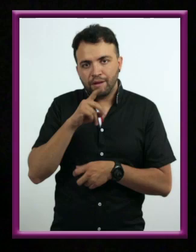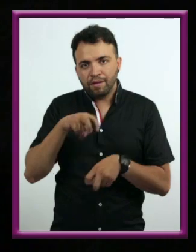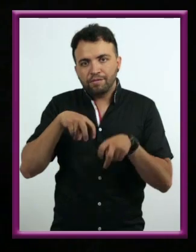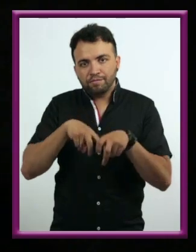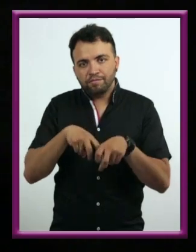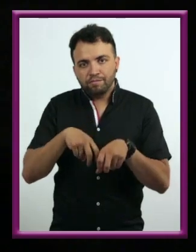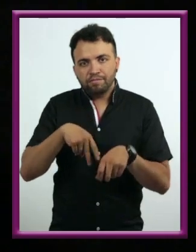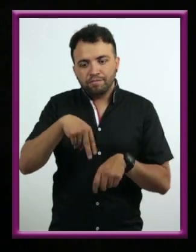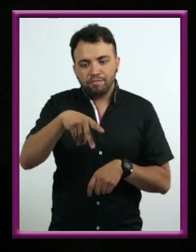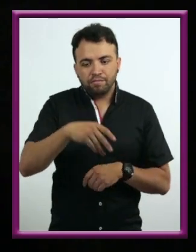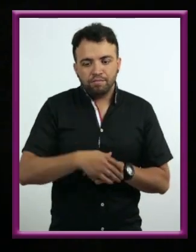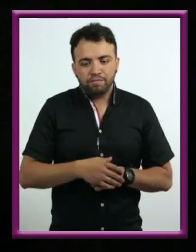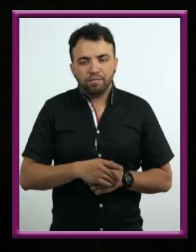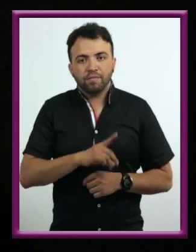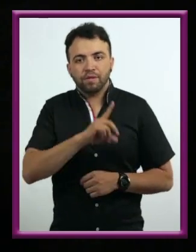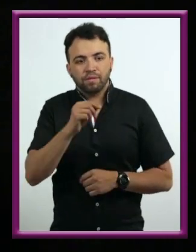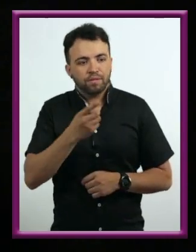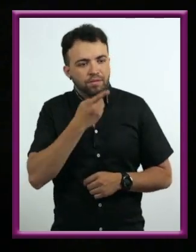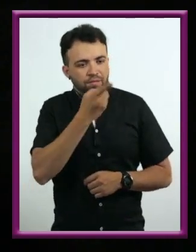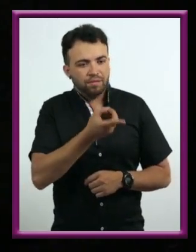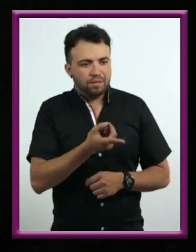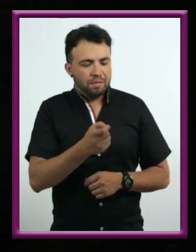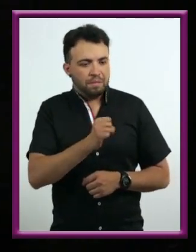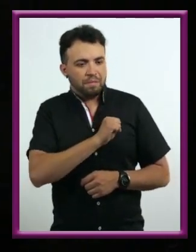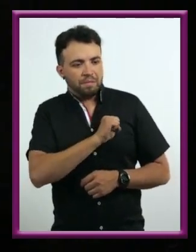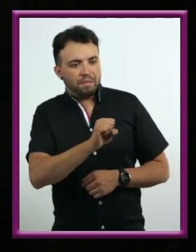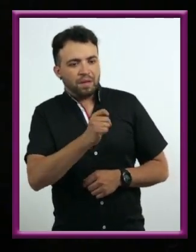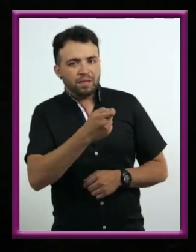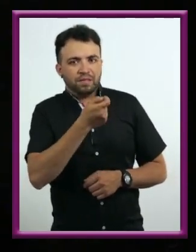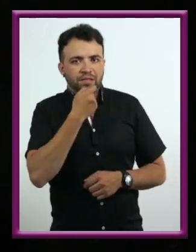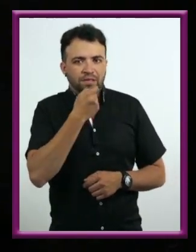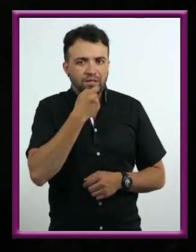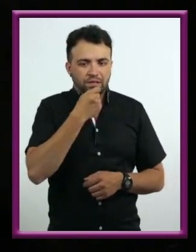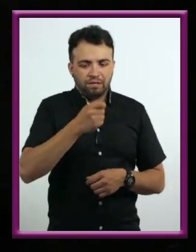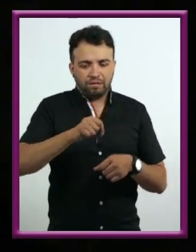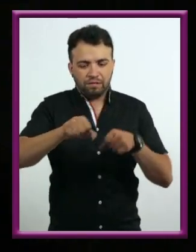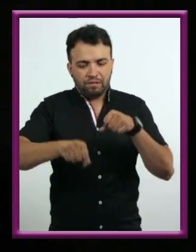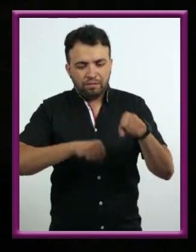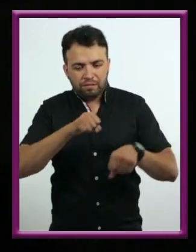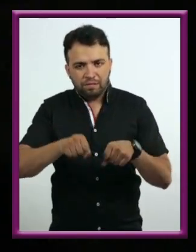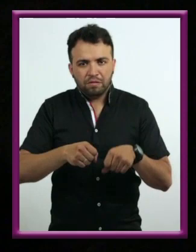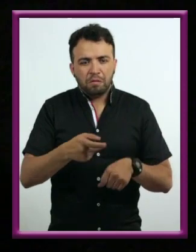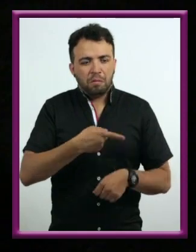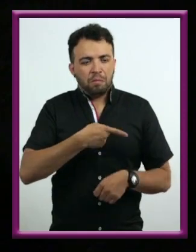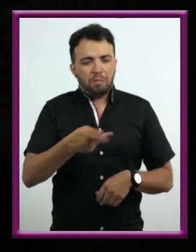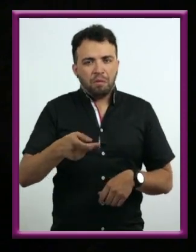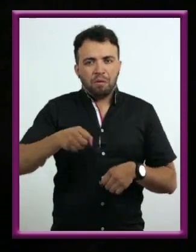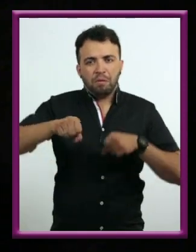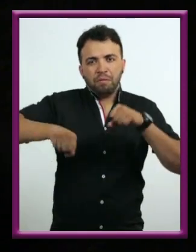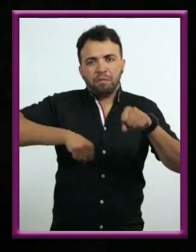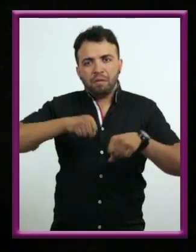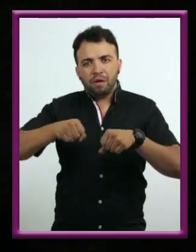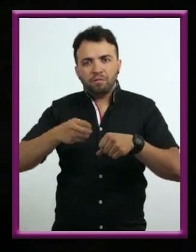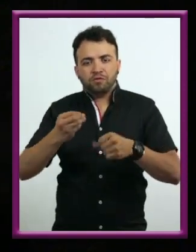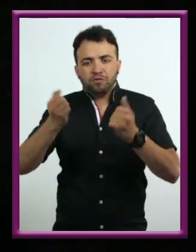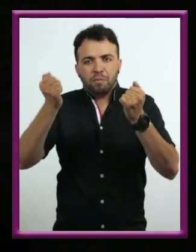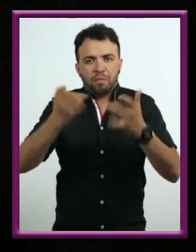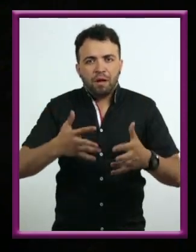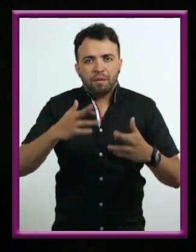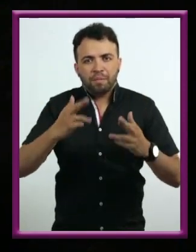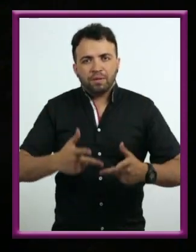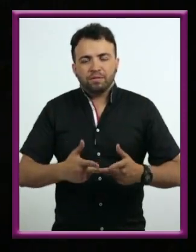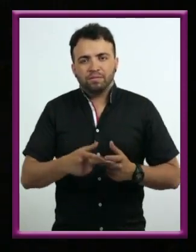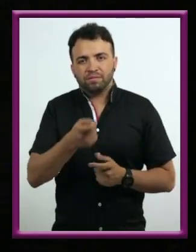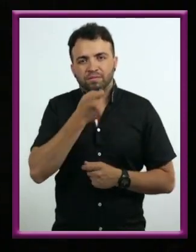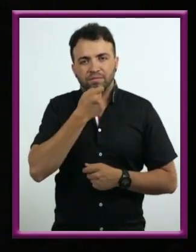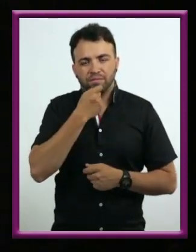el señor decidieron bajarse de la bicicleta y caminar, pero eso tampoco agradó a la gente. Llegaron al siguiente pueblo, los vieron pasar y